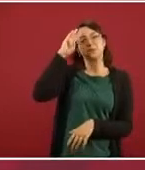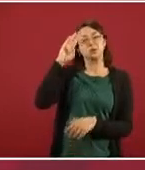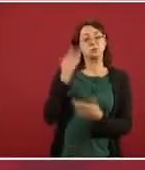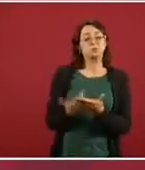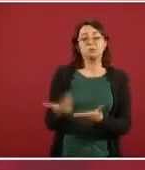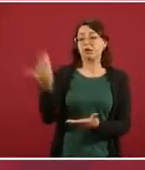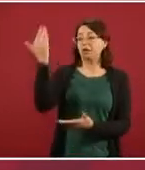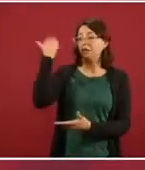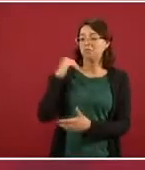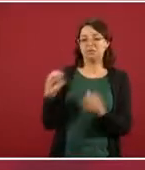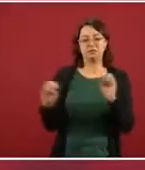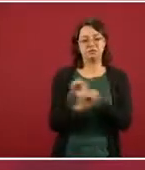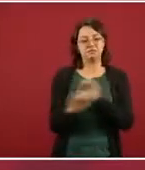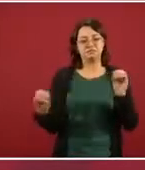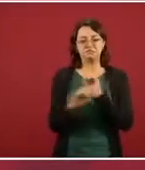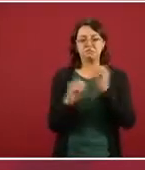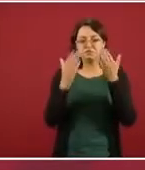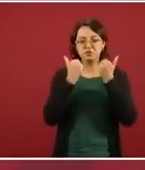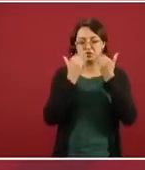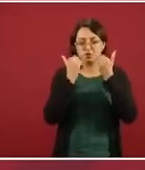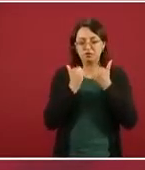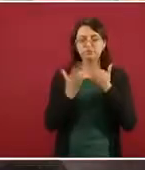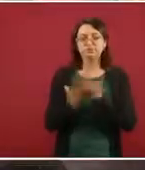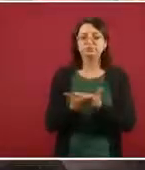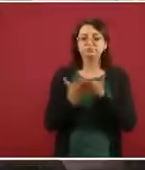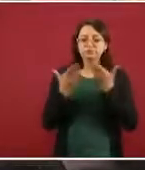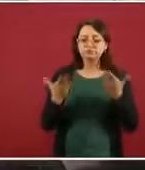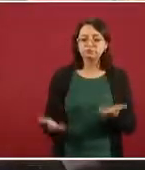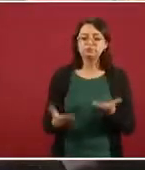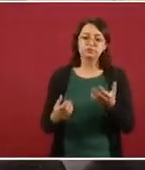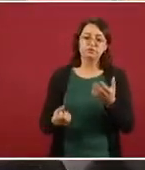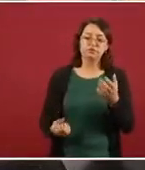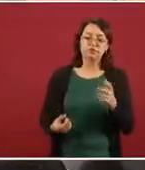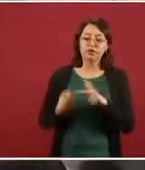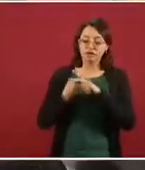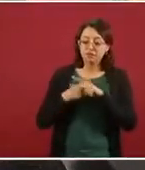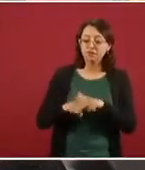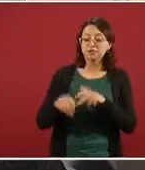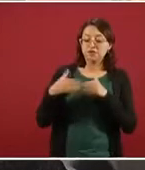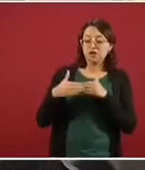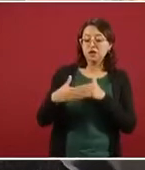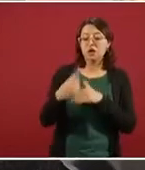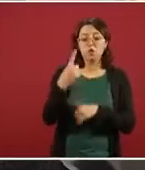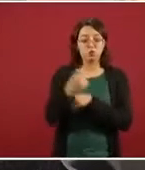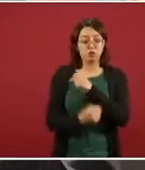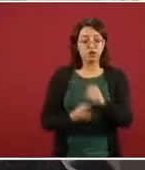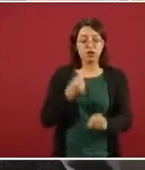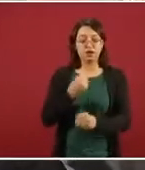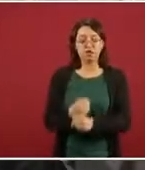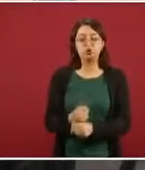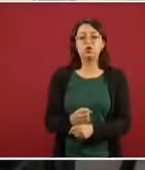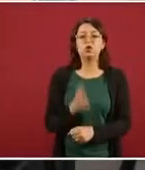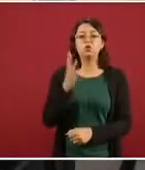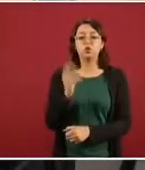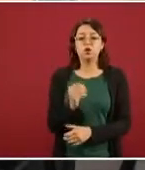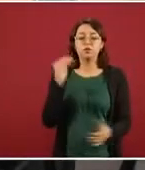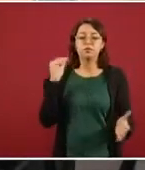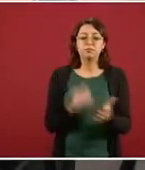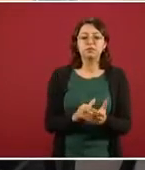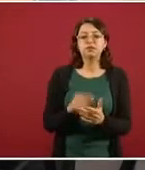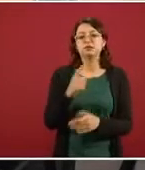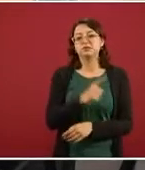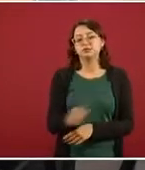programa de discapacidad y este programa nace en su primer año con 9,100 millones de